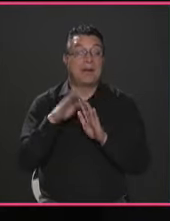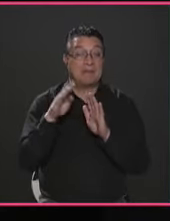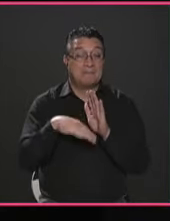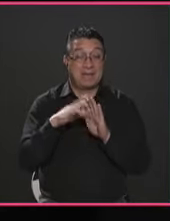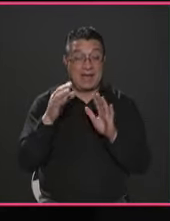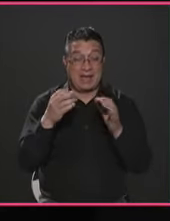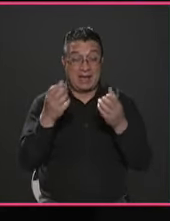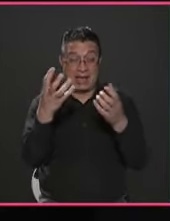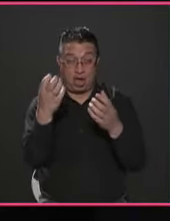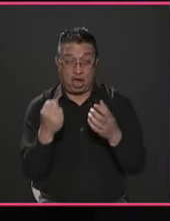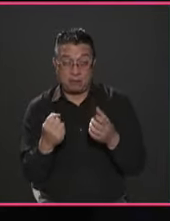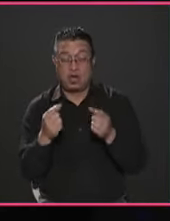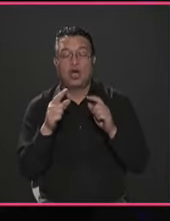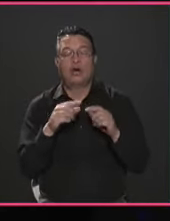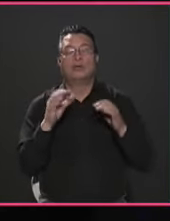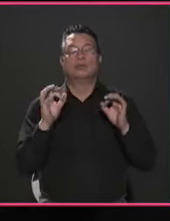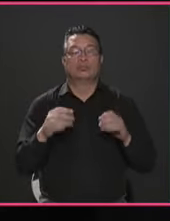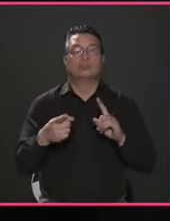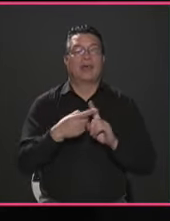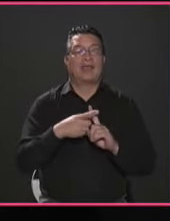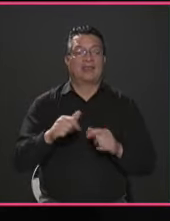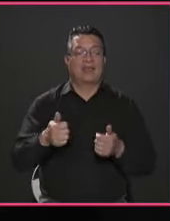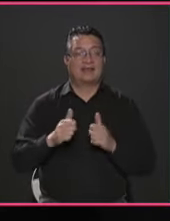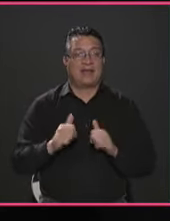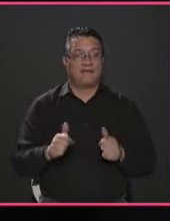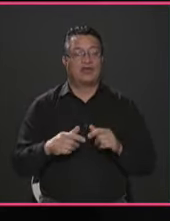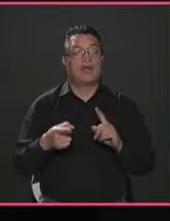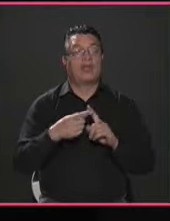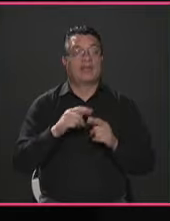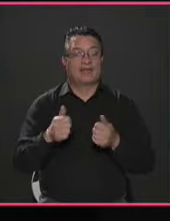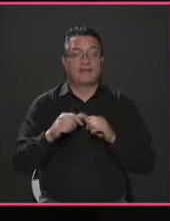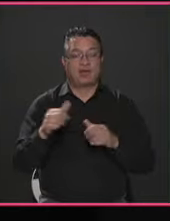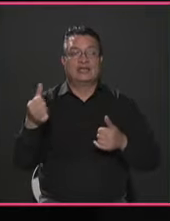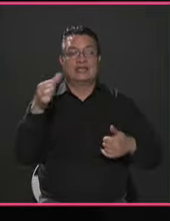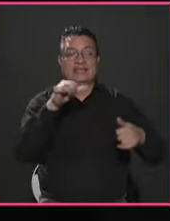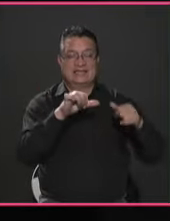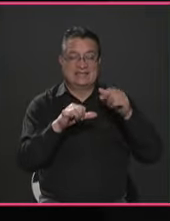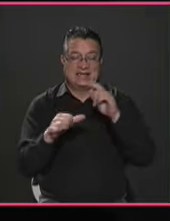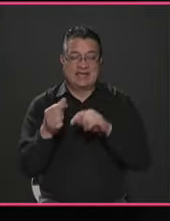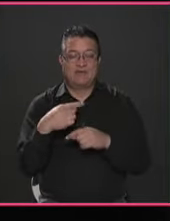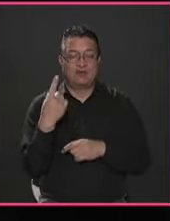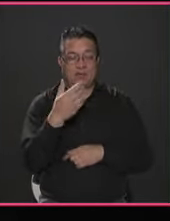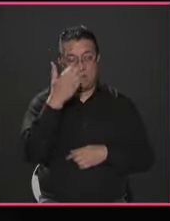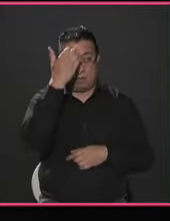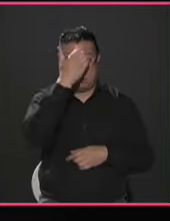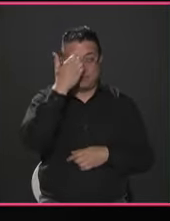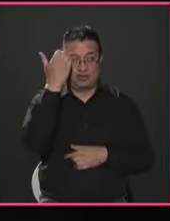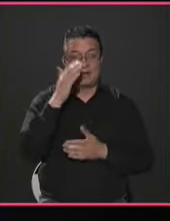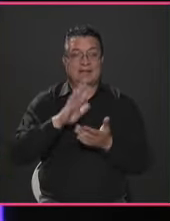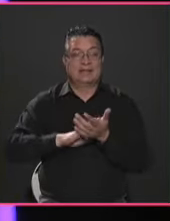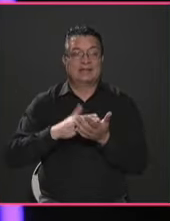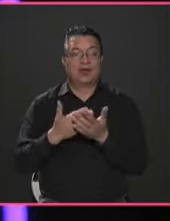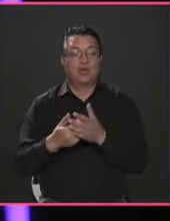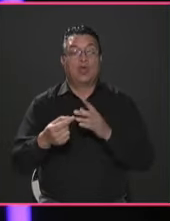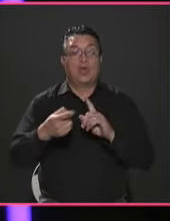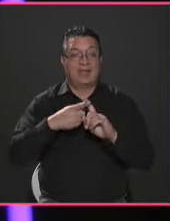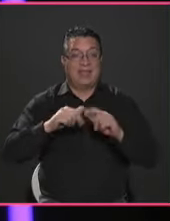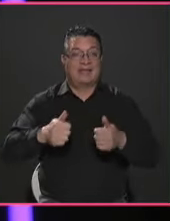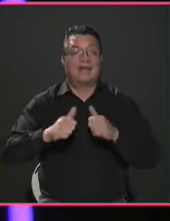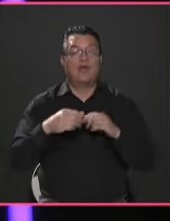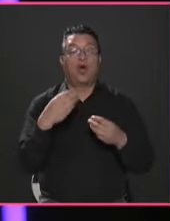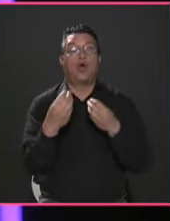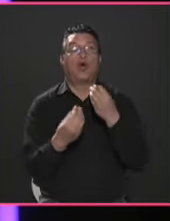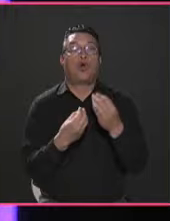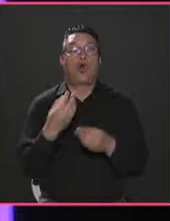más económica nos pone y nos desafía nos desafía como científicos nos desafía como profesionales de la salud nos desafía a ver cómo